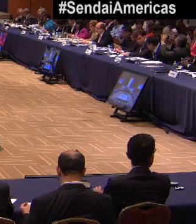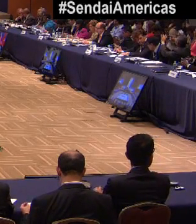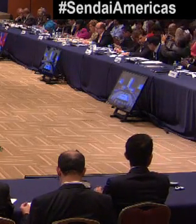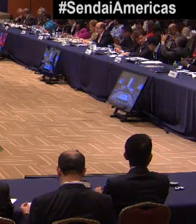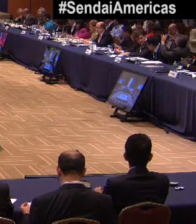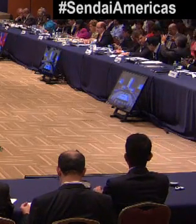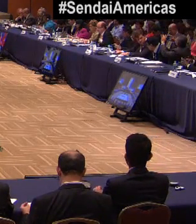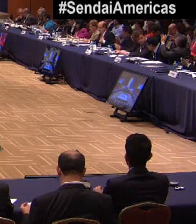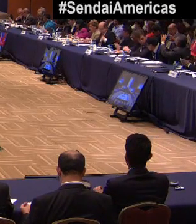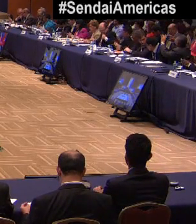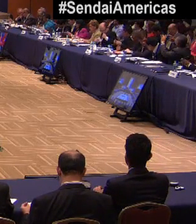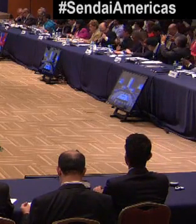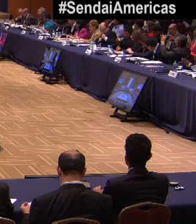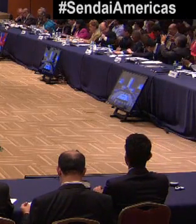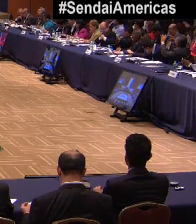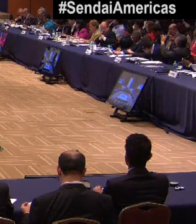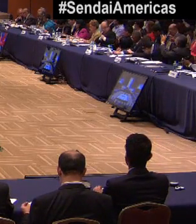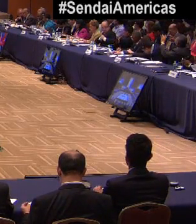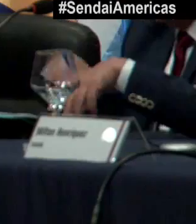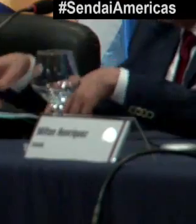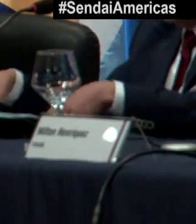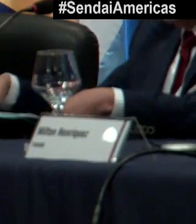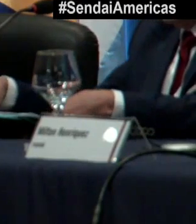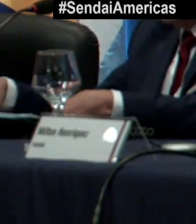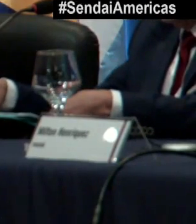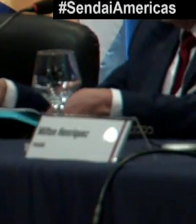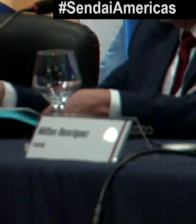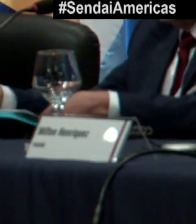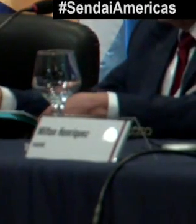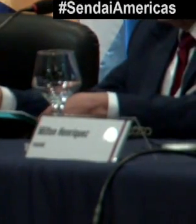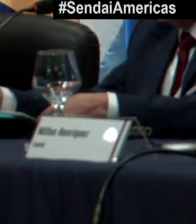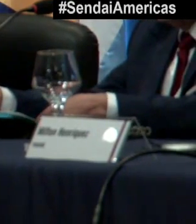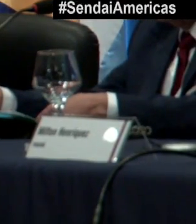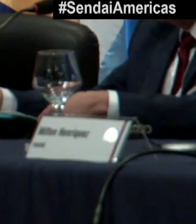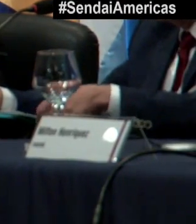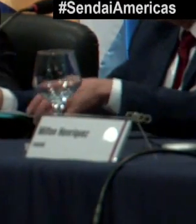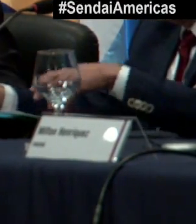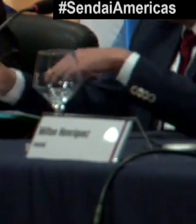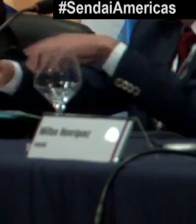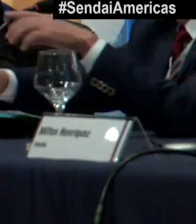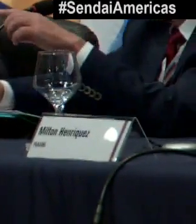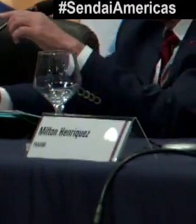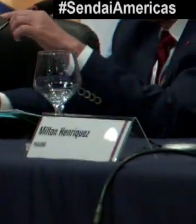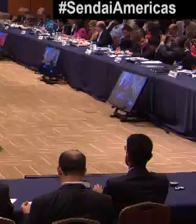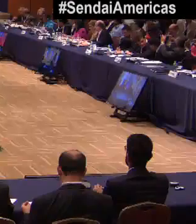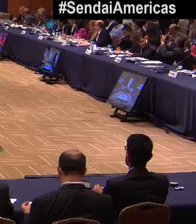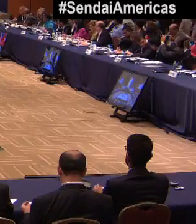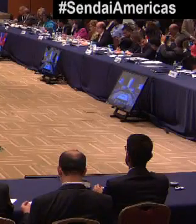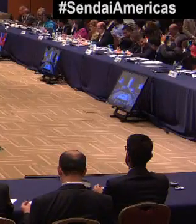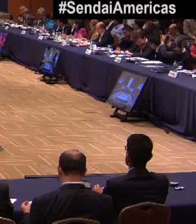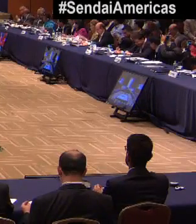ministro de Obras Públicas de El Salvador, quien se va a erigir como moderador de esta sesión. Ministro, está en uso de